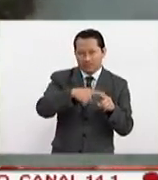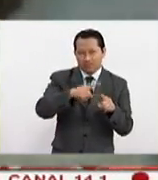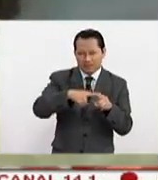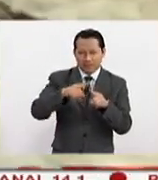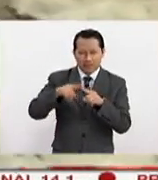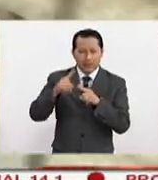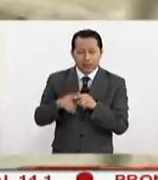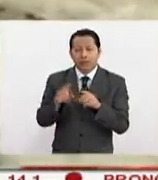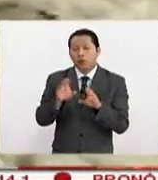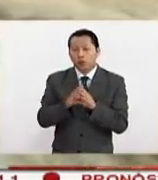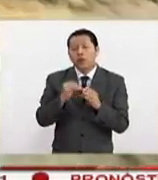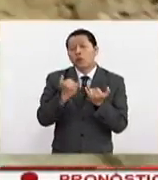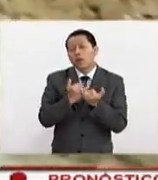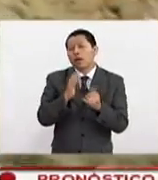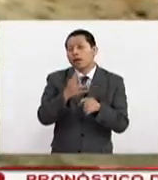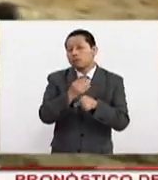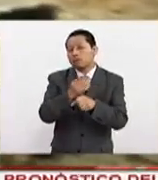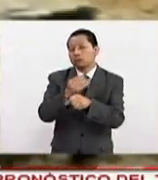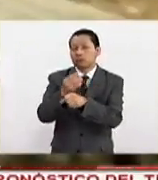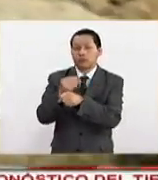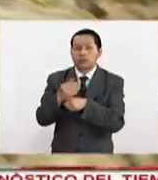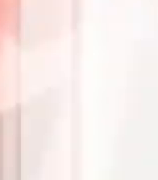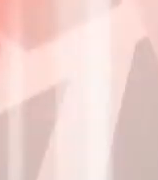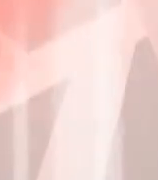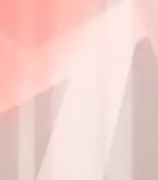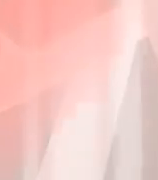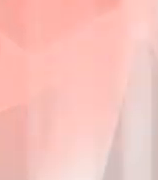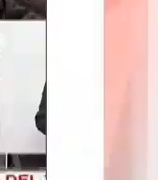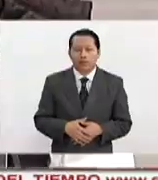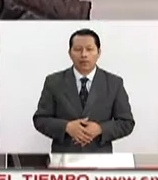del avance de las reparaciones que se han hecho.